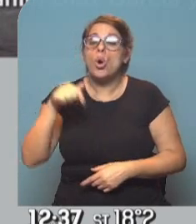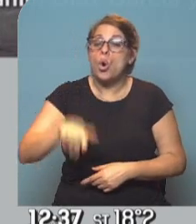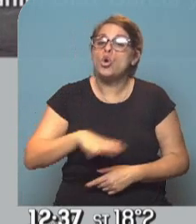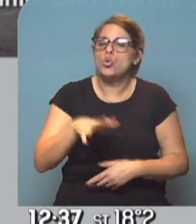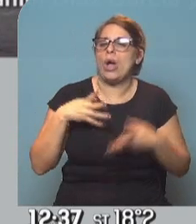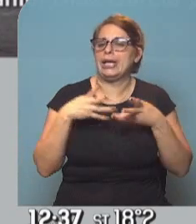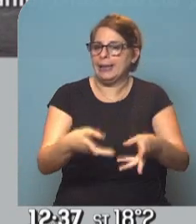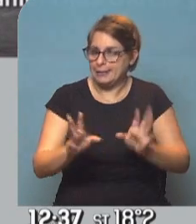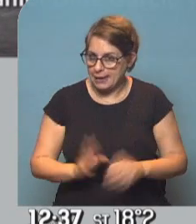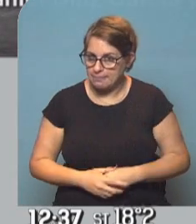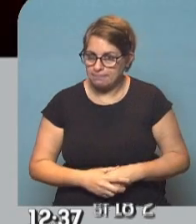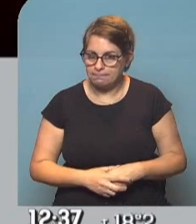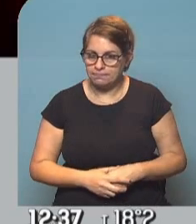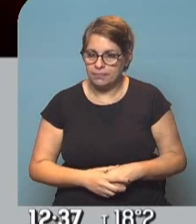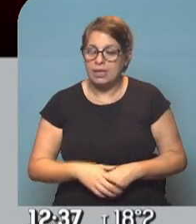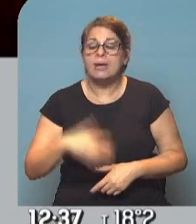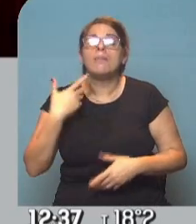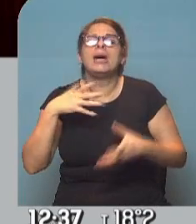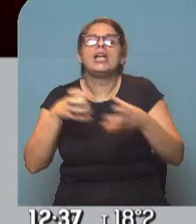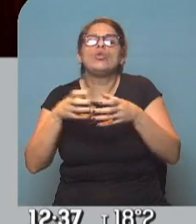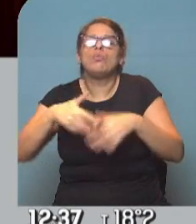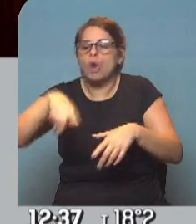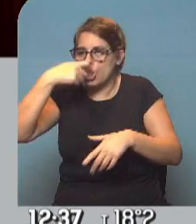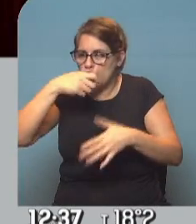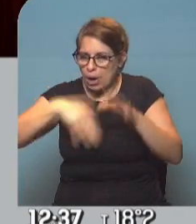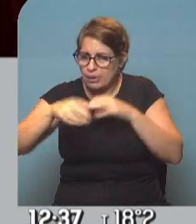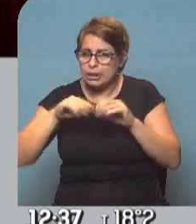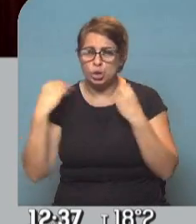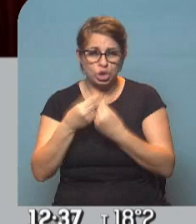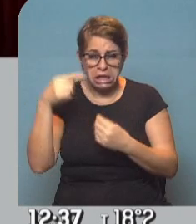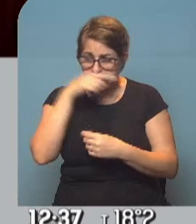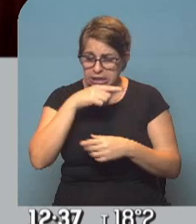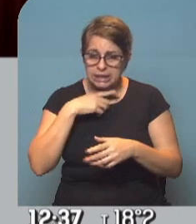de batalla prácticamente para los cárteles de la droga, que son 7 en total y que están